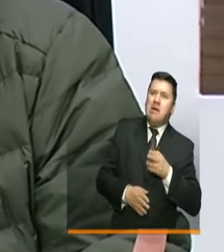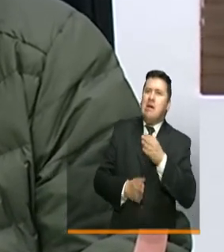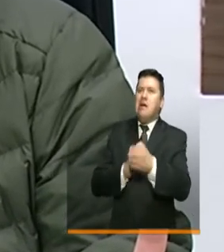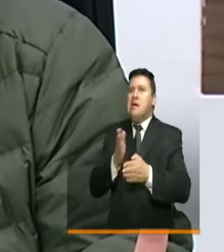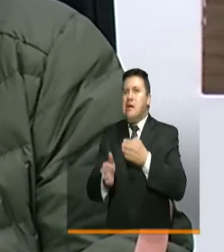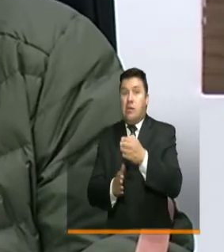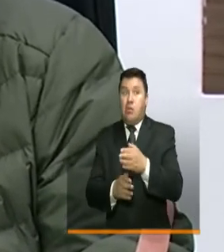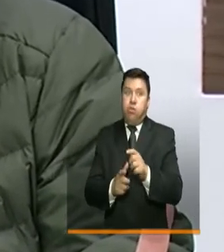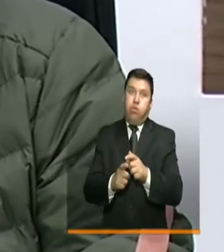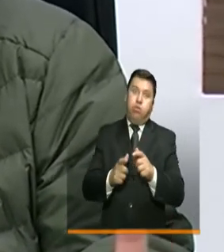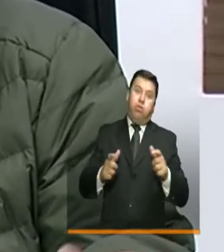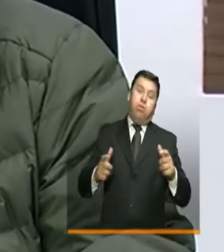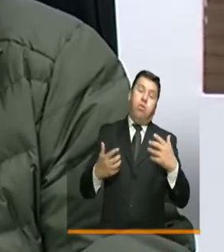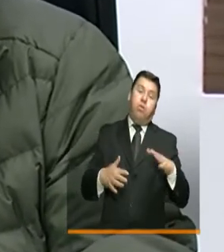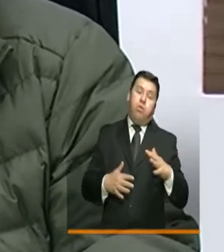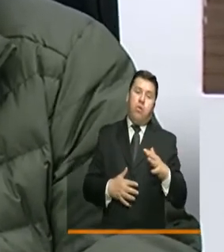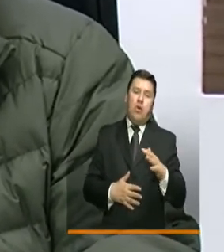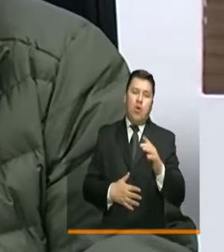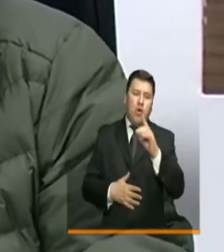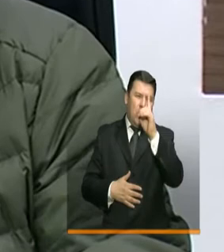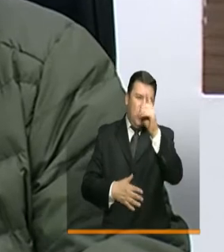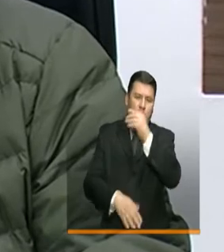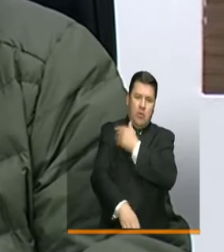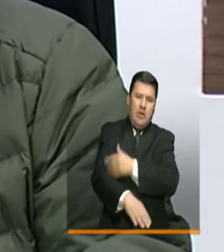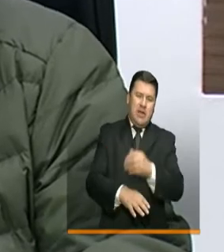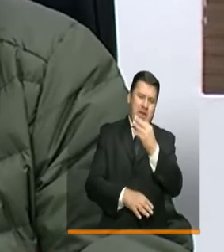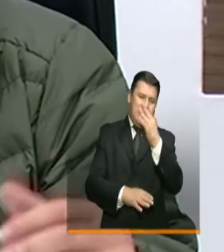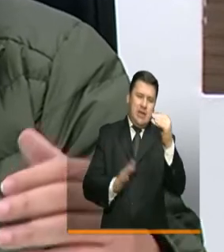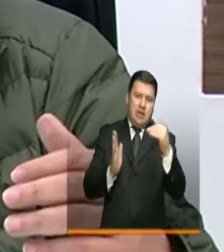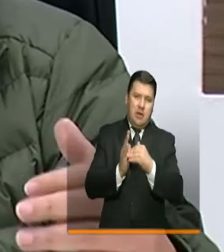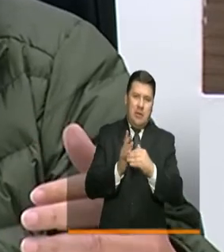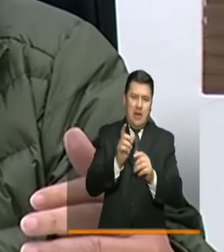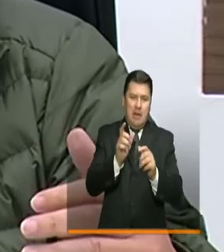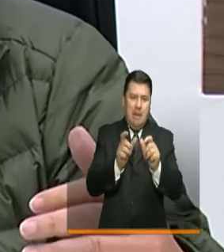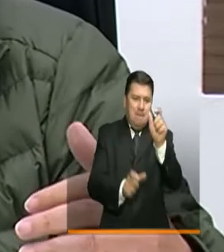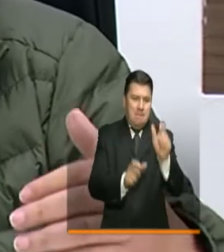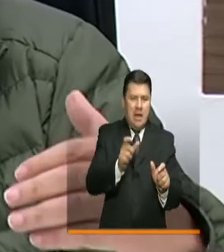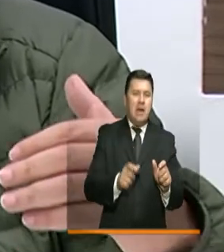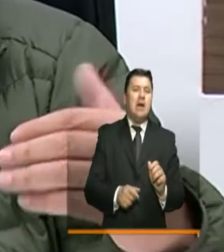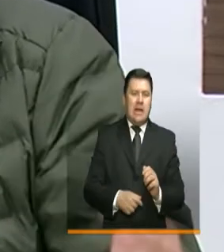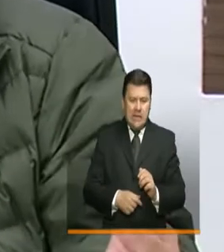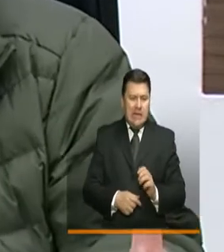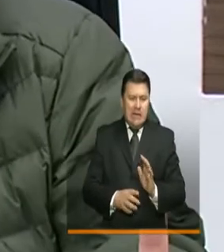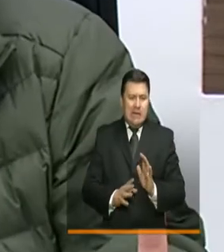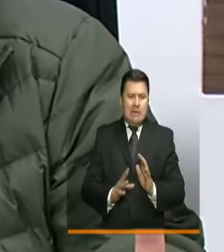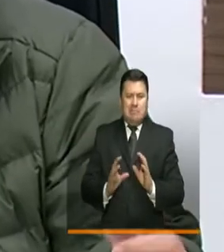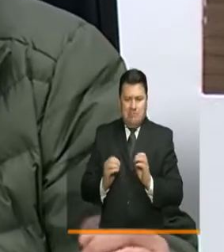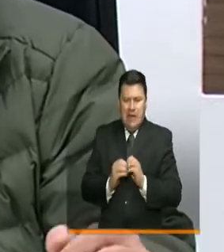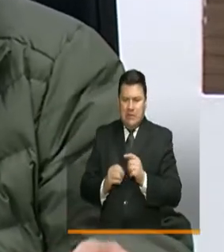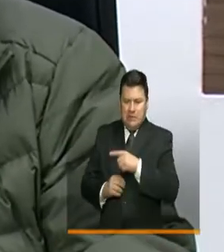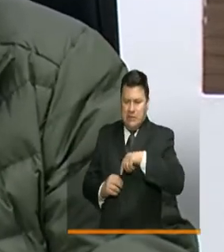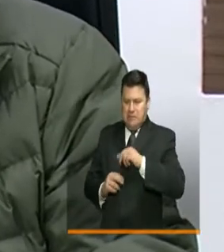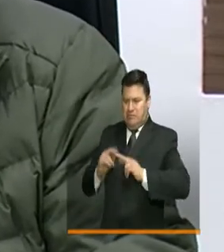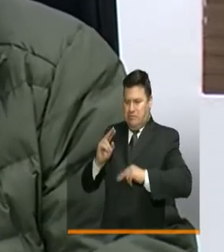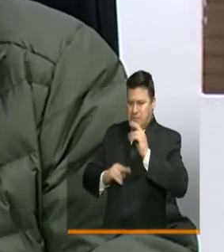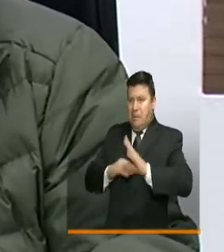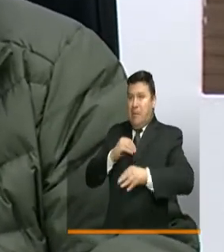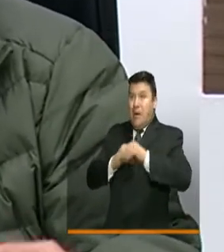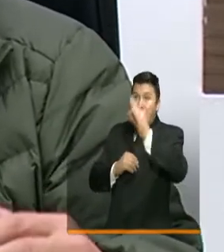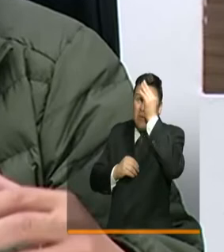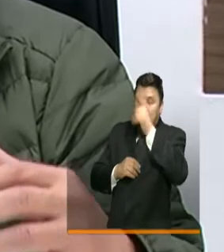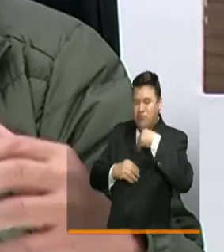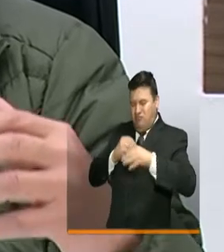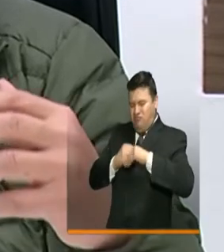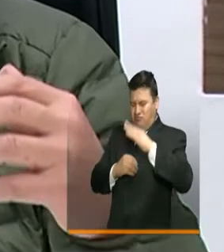son bastantes, estamos hablando de 1.300.000 personas, se ha dado a la tarea de construir capacidades adicionales.